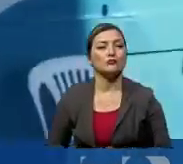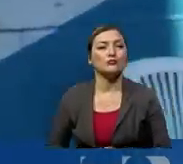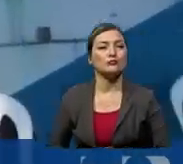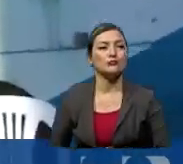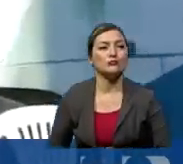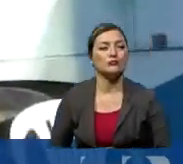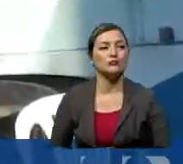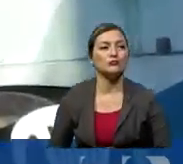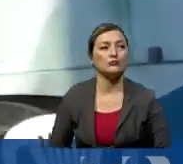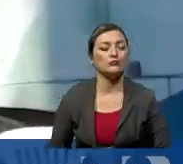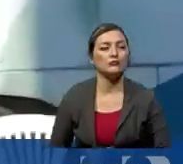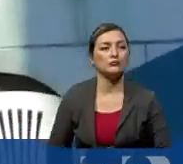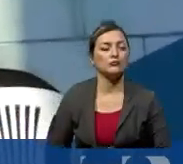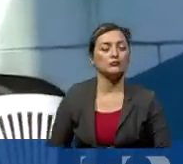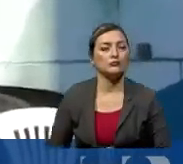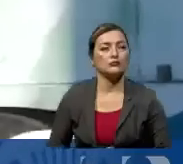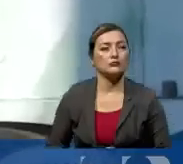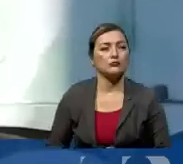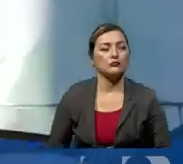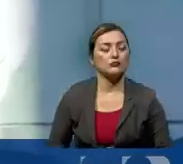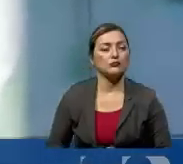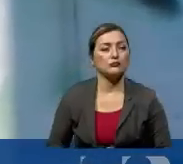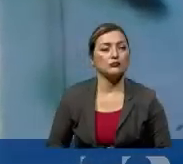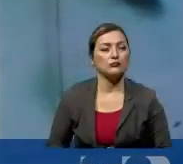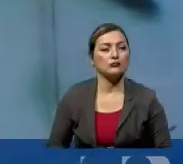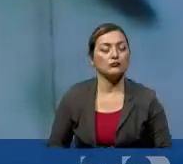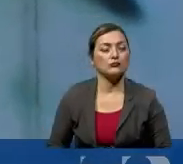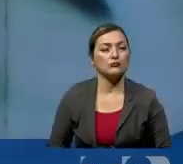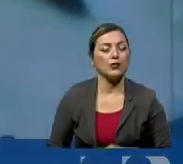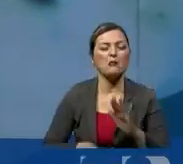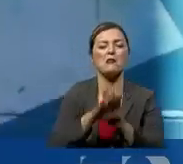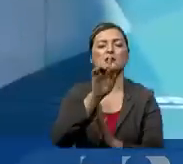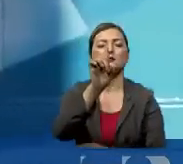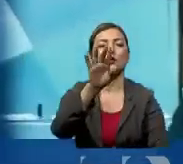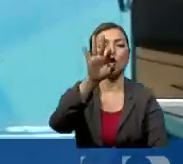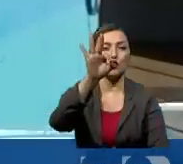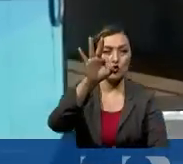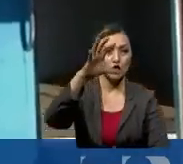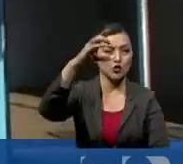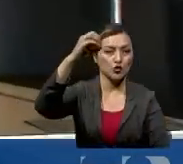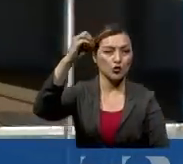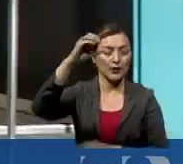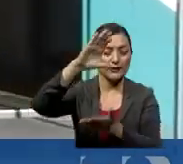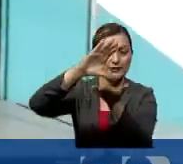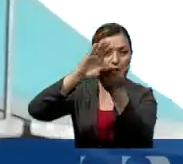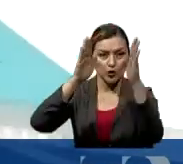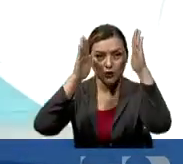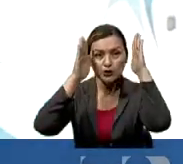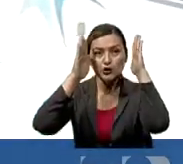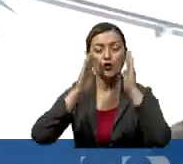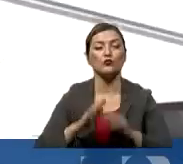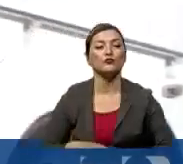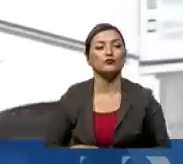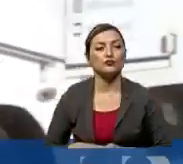regularización. Y también nos manifestaban las autoridades que son más de 190 centros de atención que